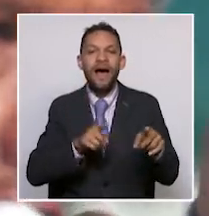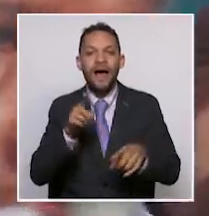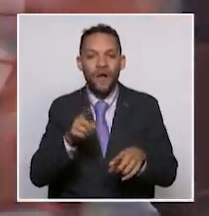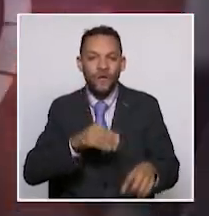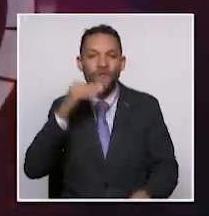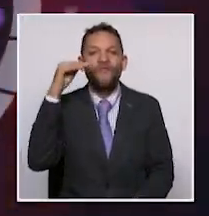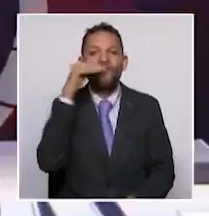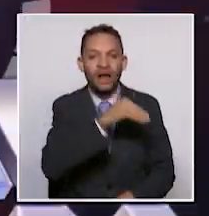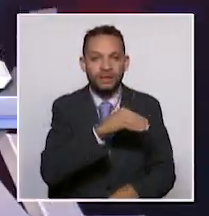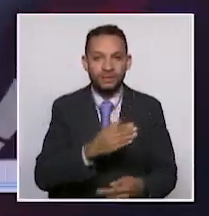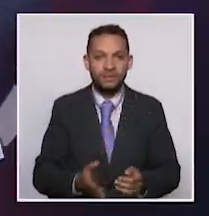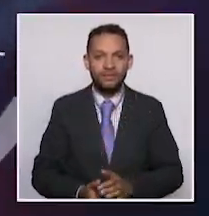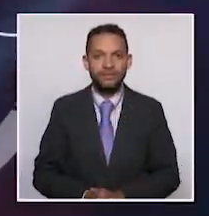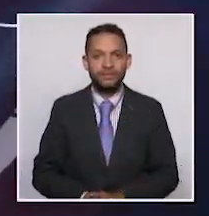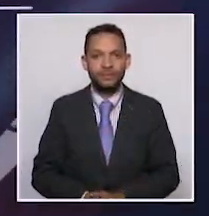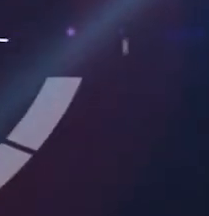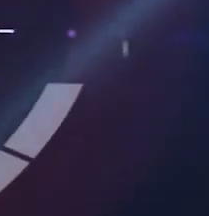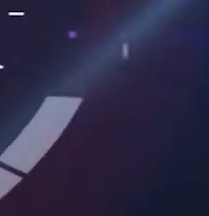limosna.